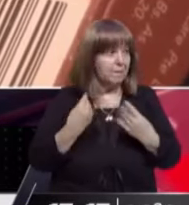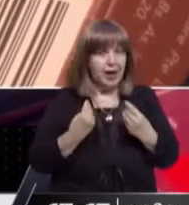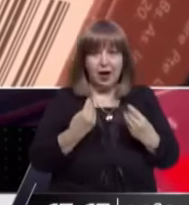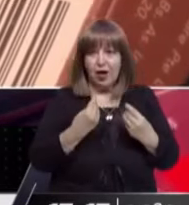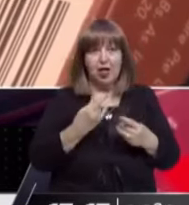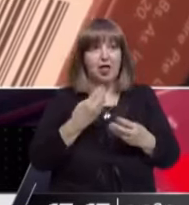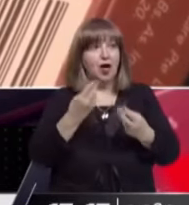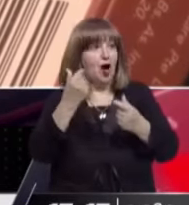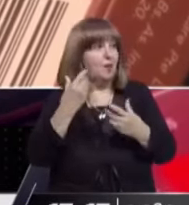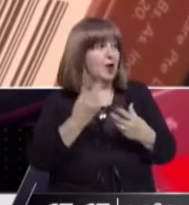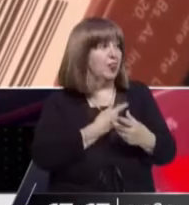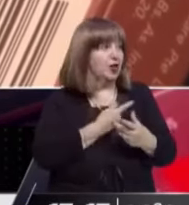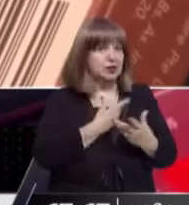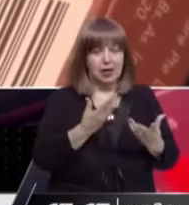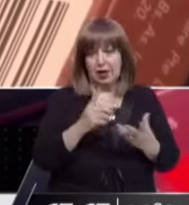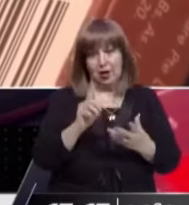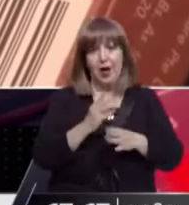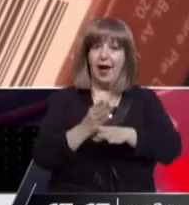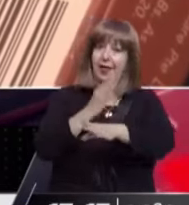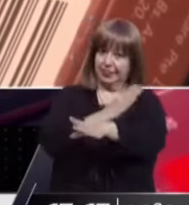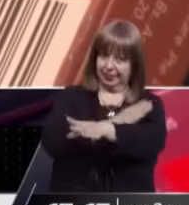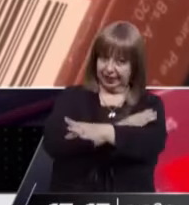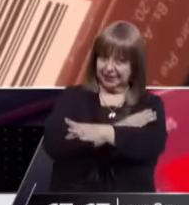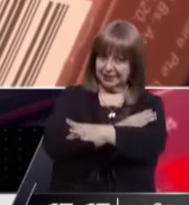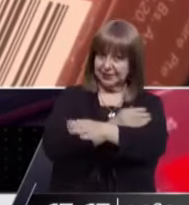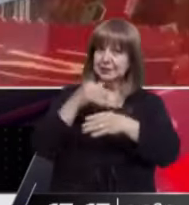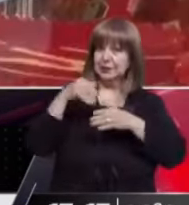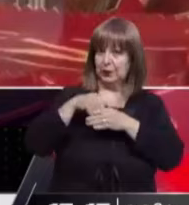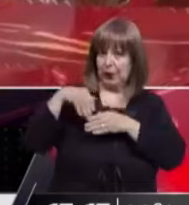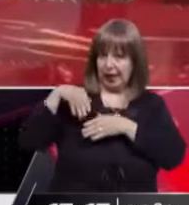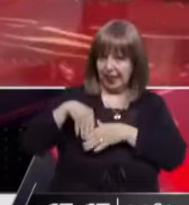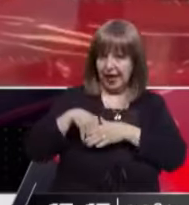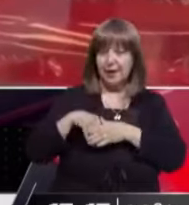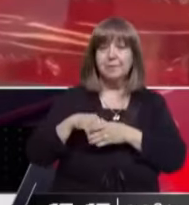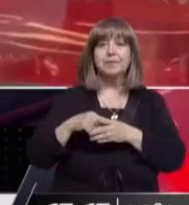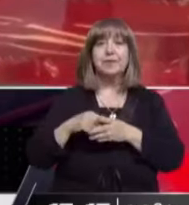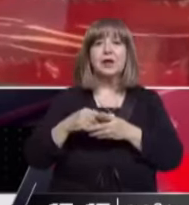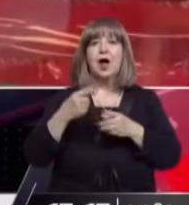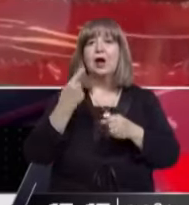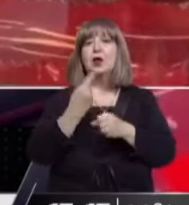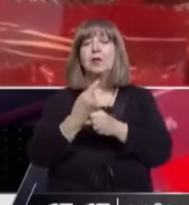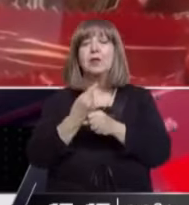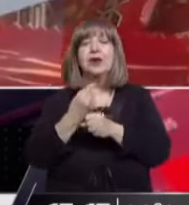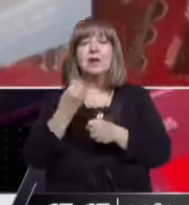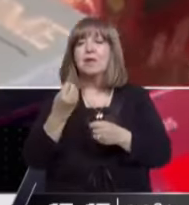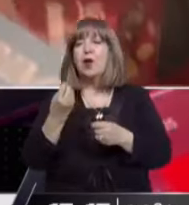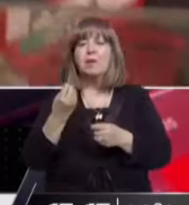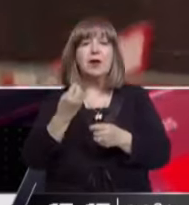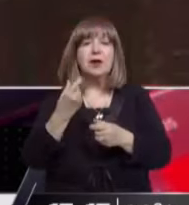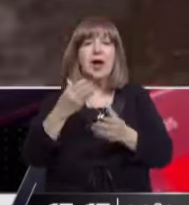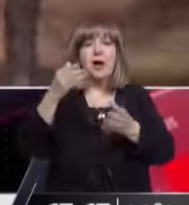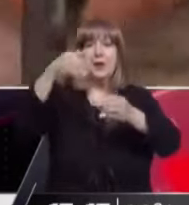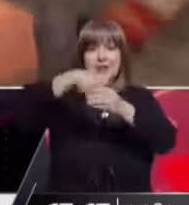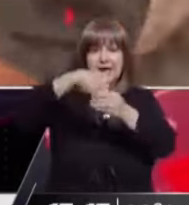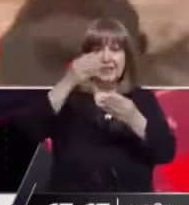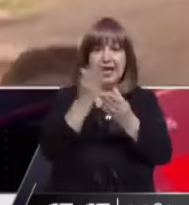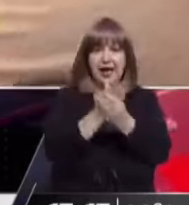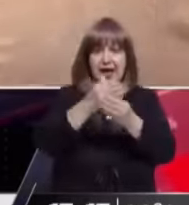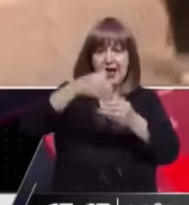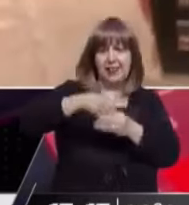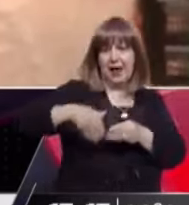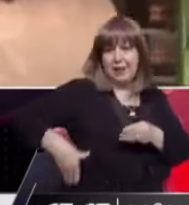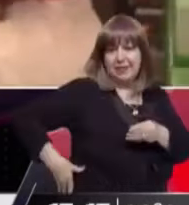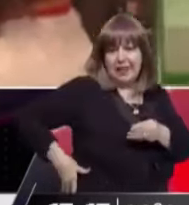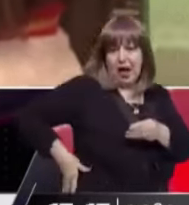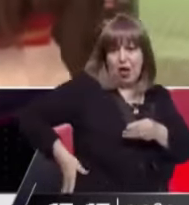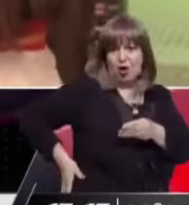los cuidados, ¿cuáles son los cuidados? ¿Dónde no puede estar? ¿Cómo puede estar para que esté seguro? Y, por ejemplo, no lo puedes llevar por mucho tiempo en la billetera, en la parte de atrás